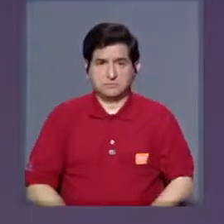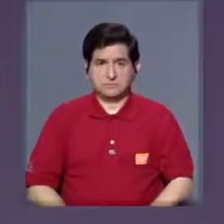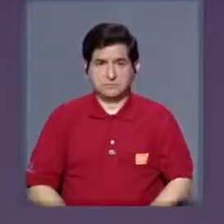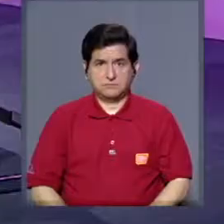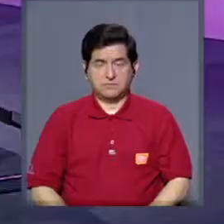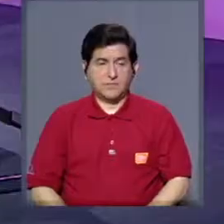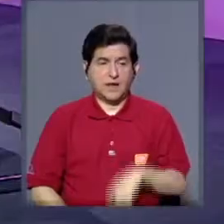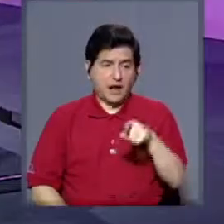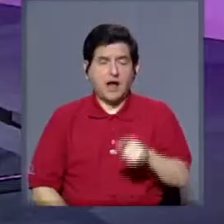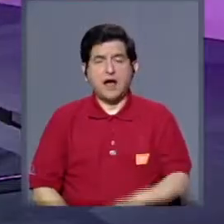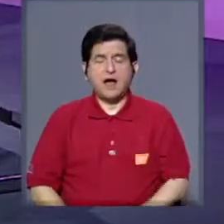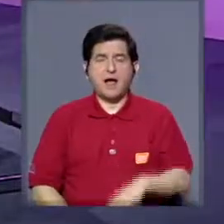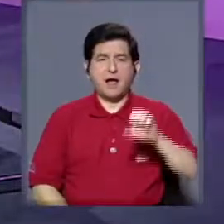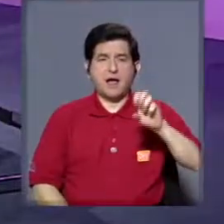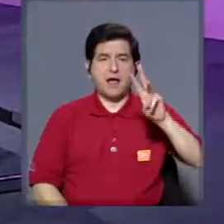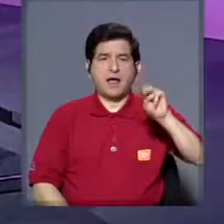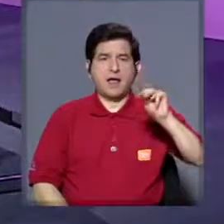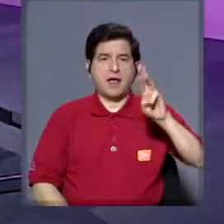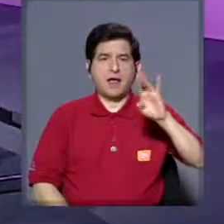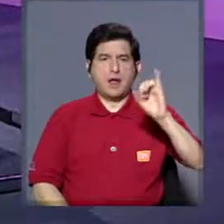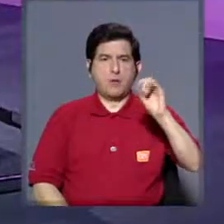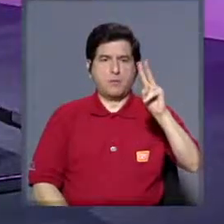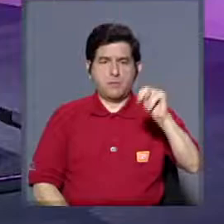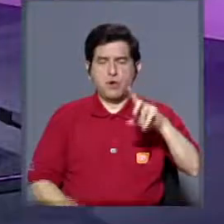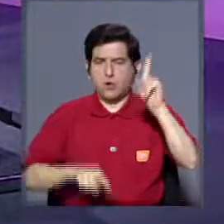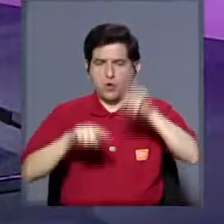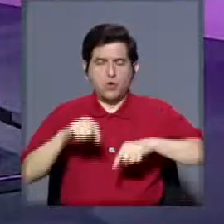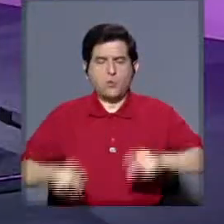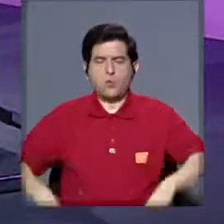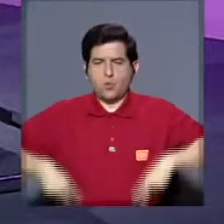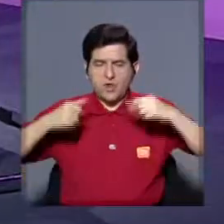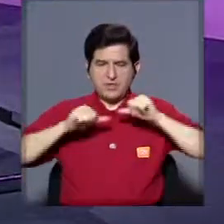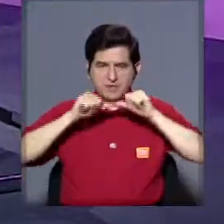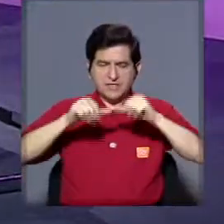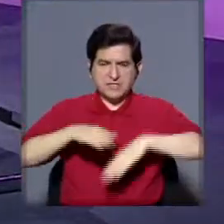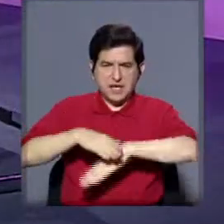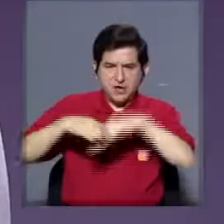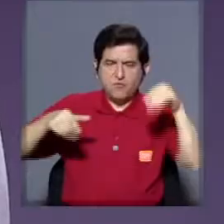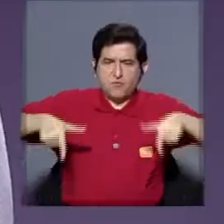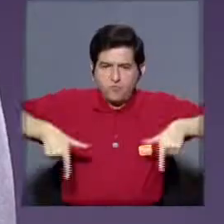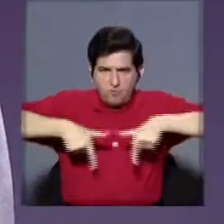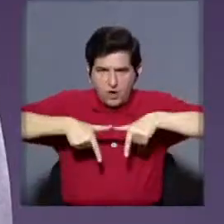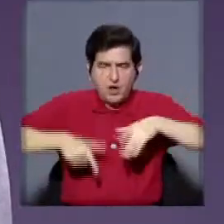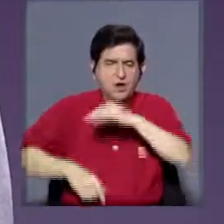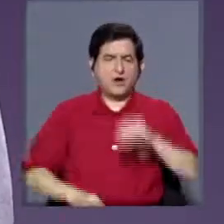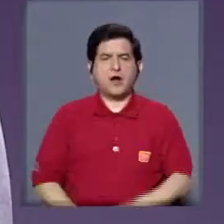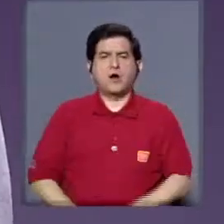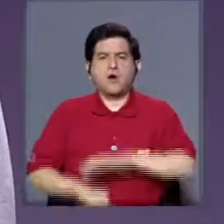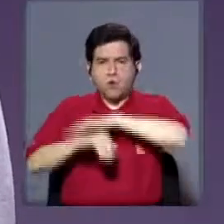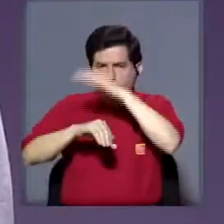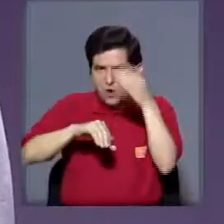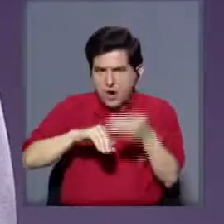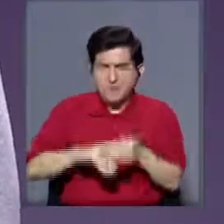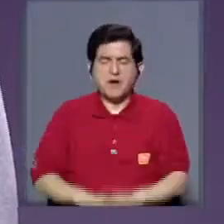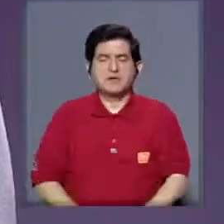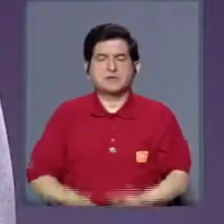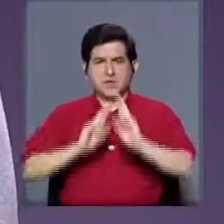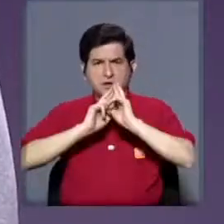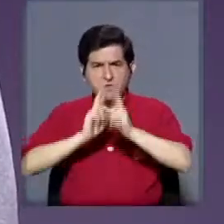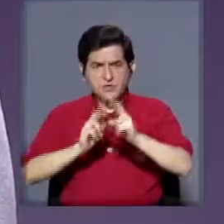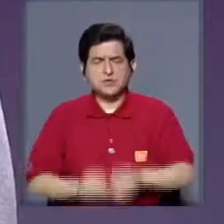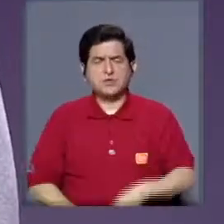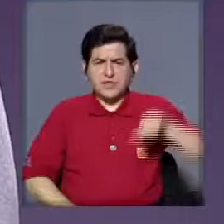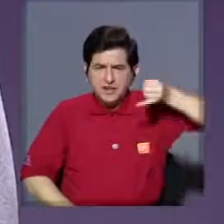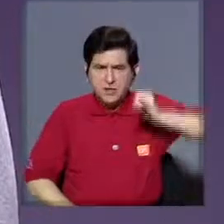embrión no es compatible en la vida extrauterina o por ejemplo cuando el embarazo el resultado una violación y hay una afectación